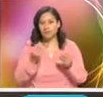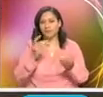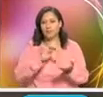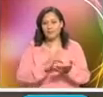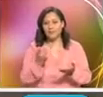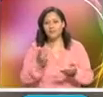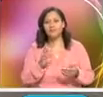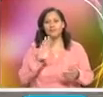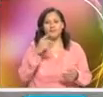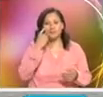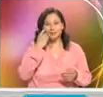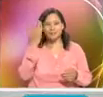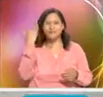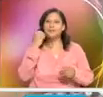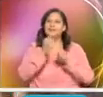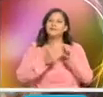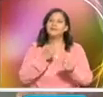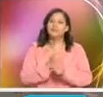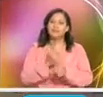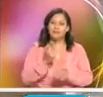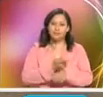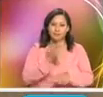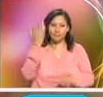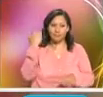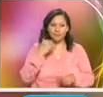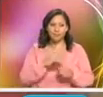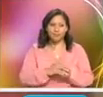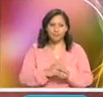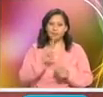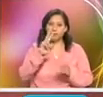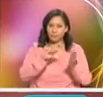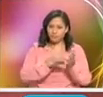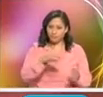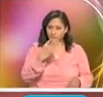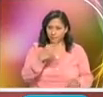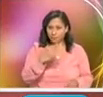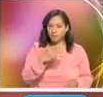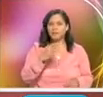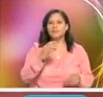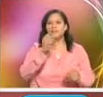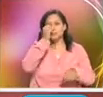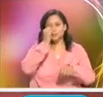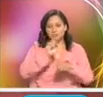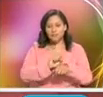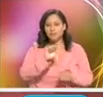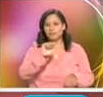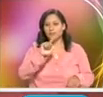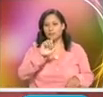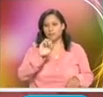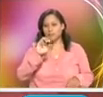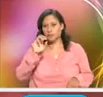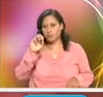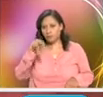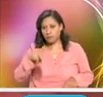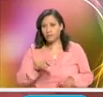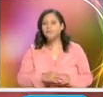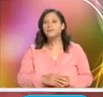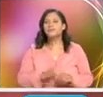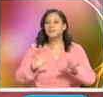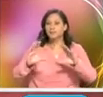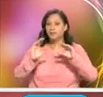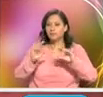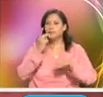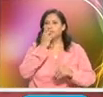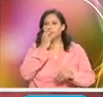gracias. Fíjate que desde el año pasado, de 2014, el secretario Salomón Chertorivsky nos instruyó